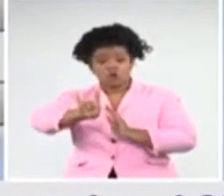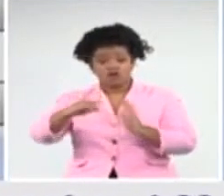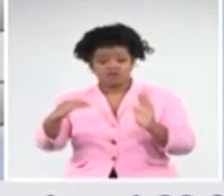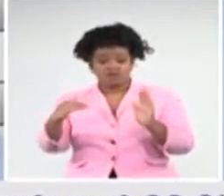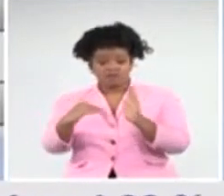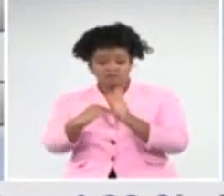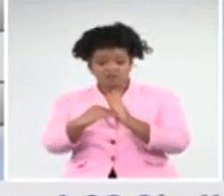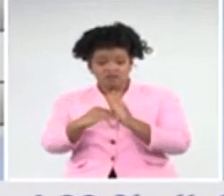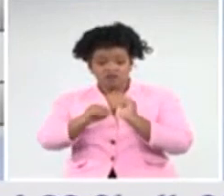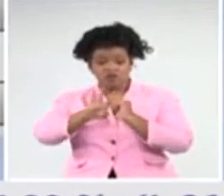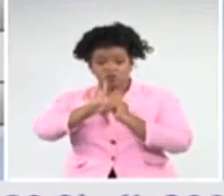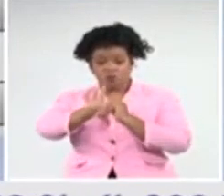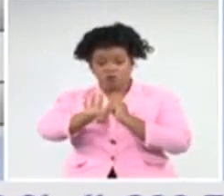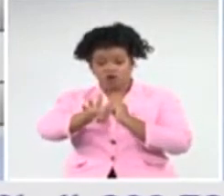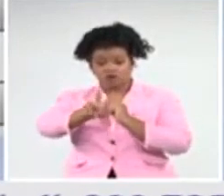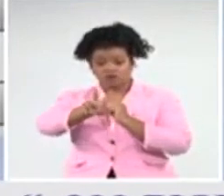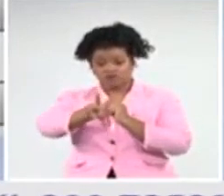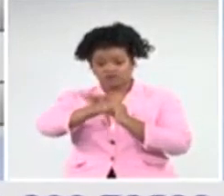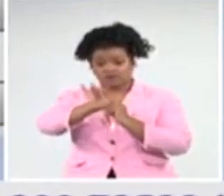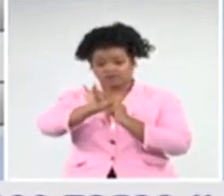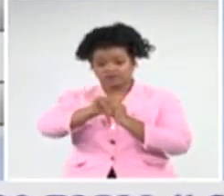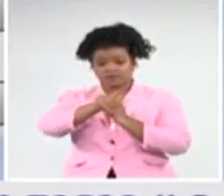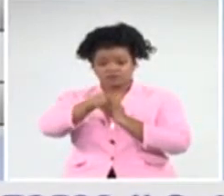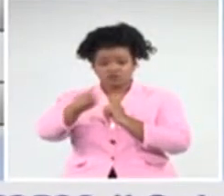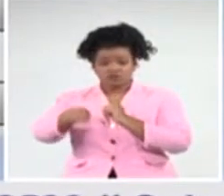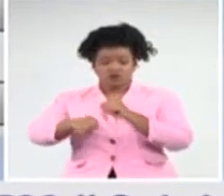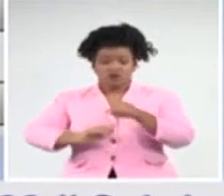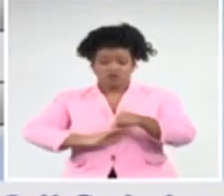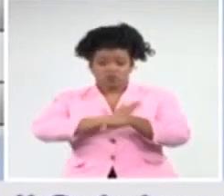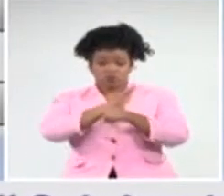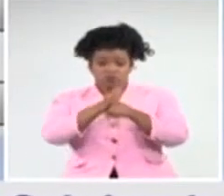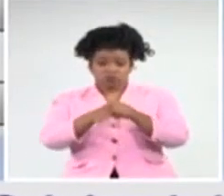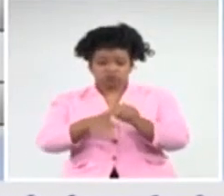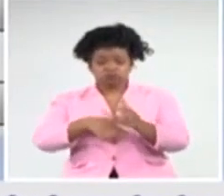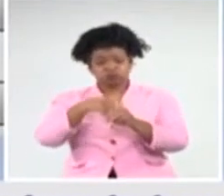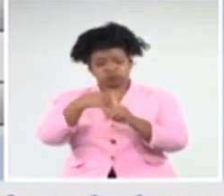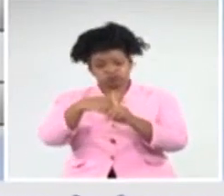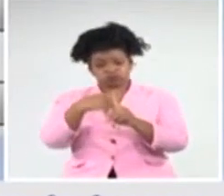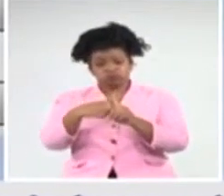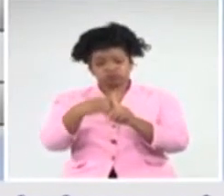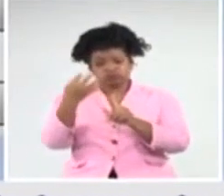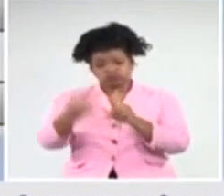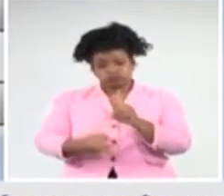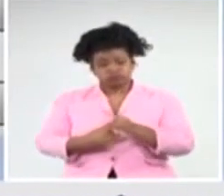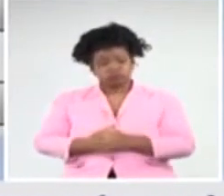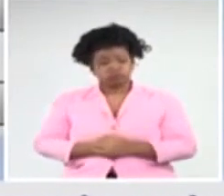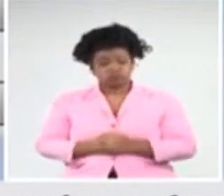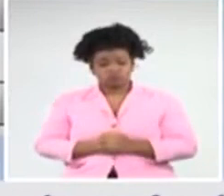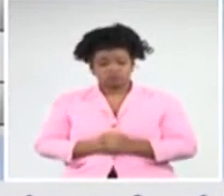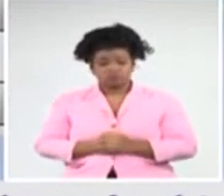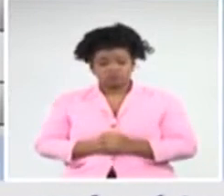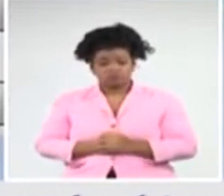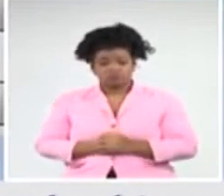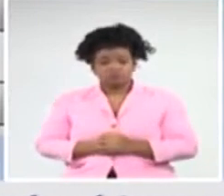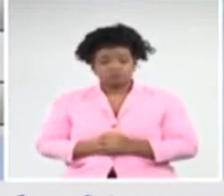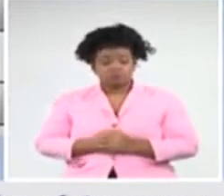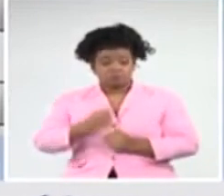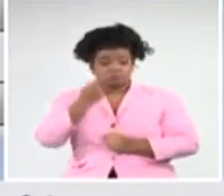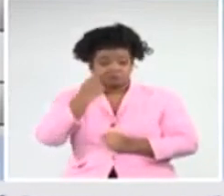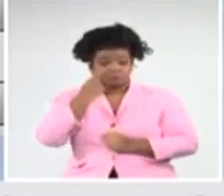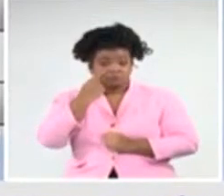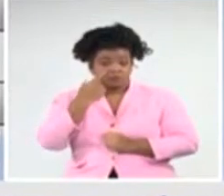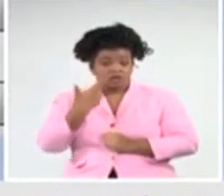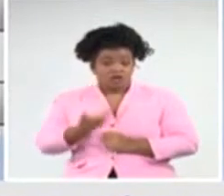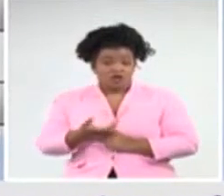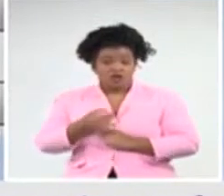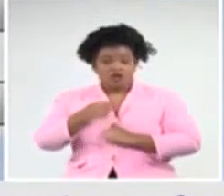9.427 personas con COVID-19. Fíjense que nos fuimos por encima de los